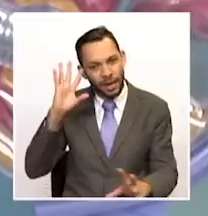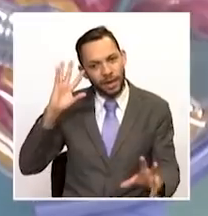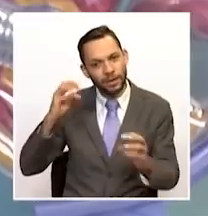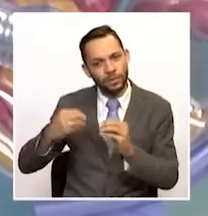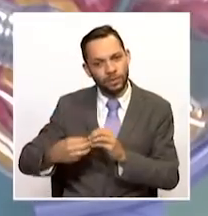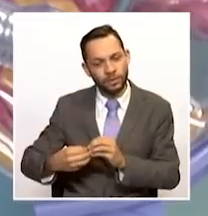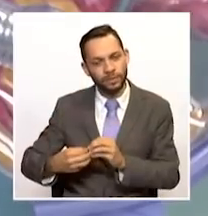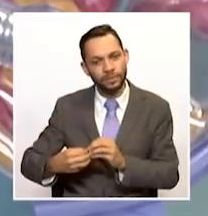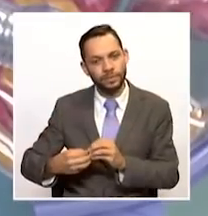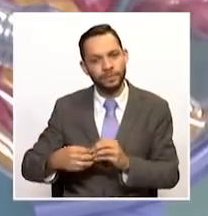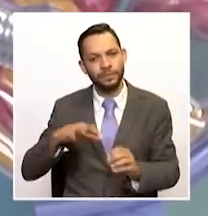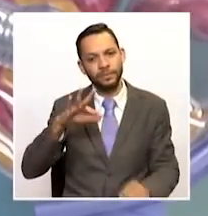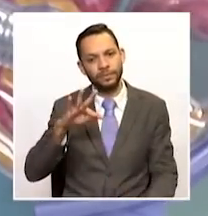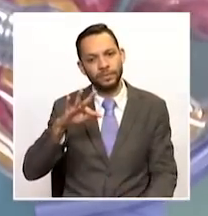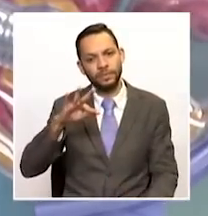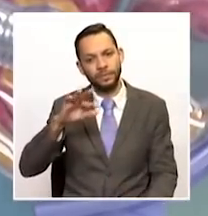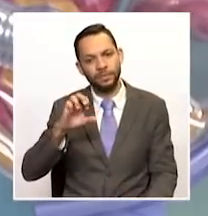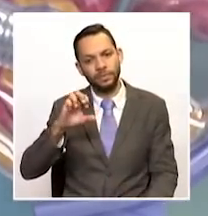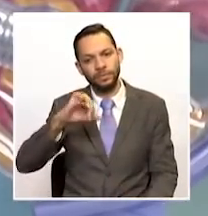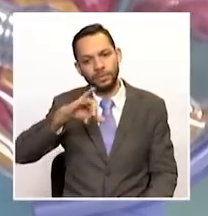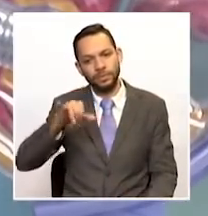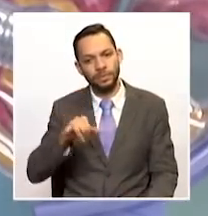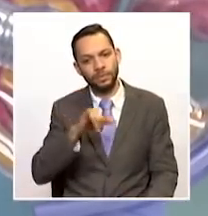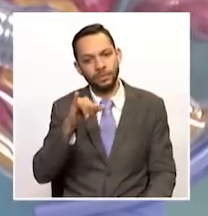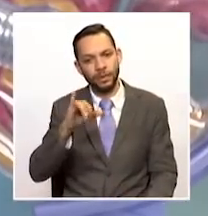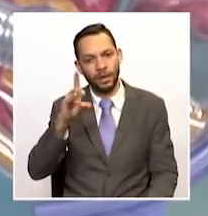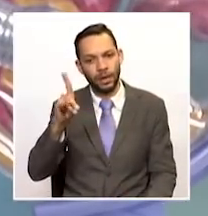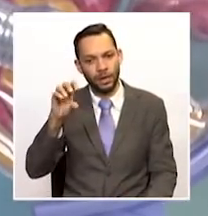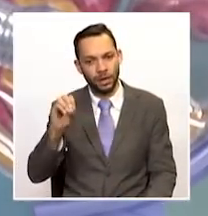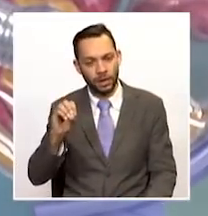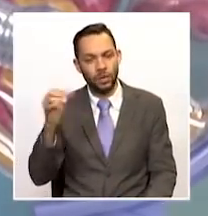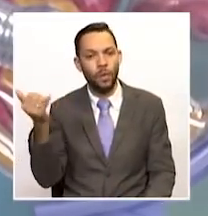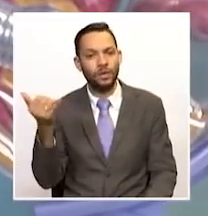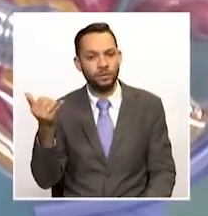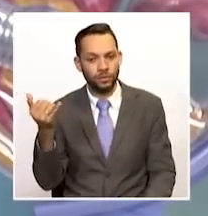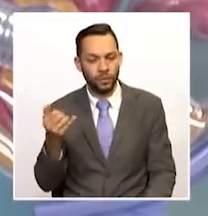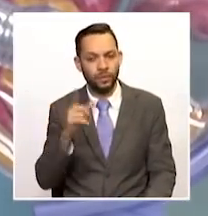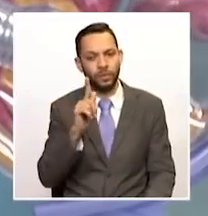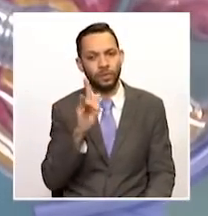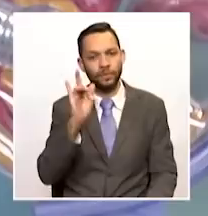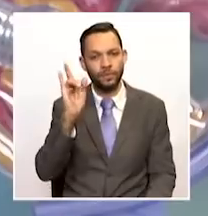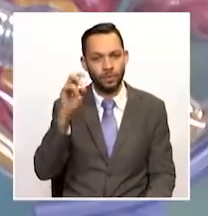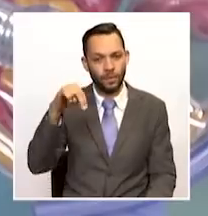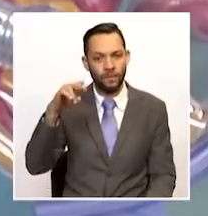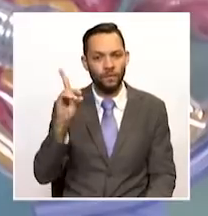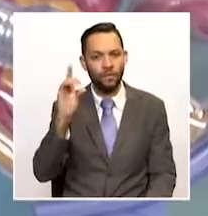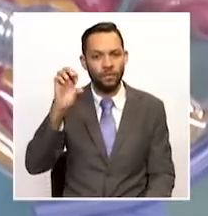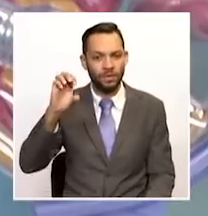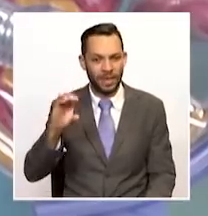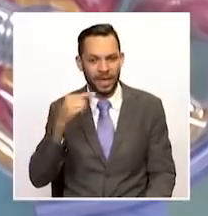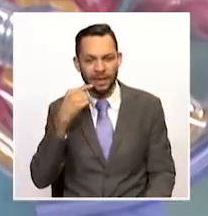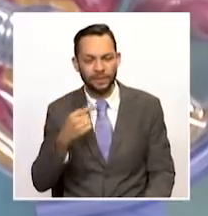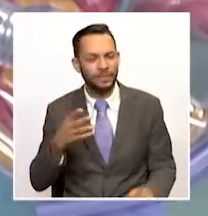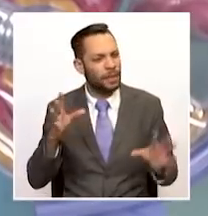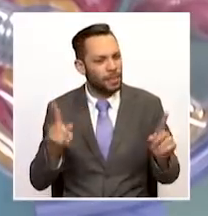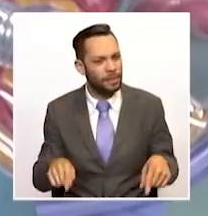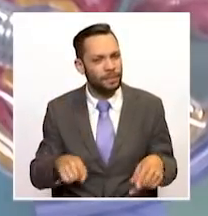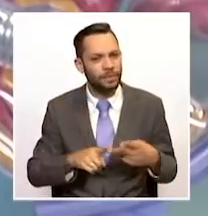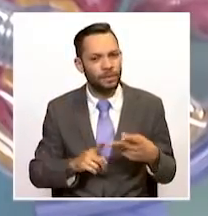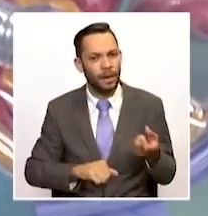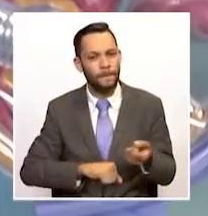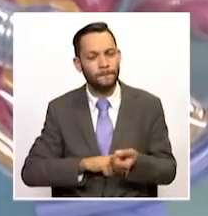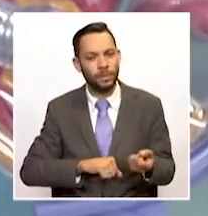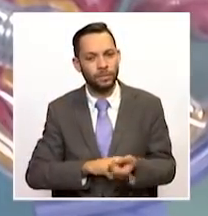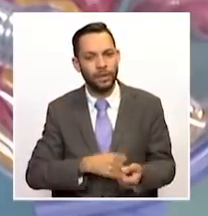tejido al sur que es a la asociación a la que nosotros pertenecemos fundem que es otra asociación de pacientes con hipertensión pulmonar y con el apoyo y la fundación